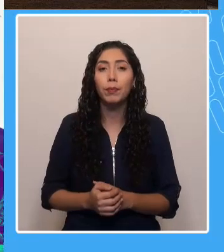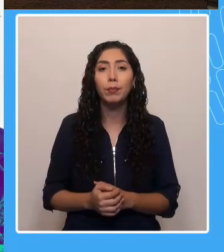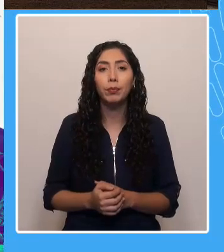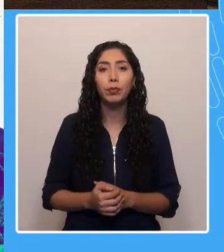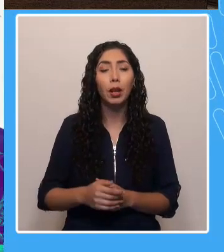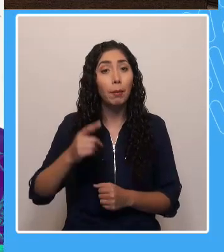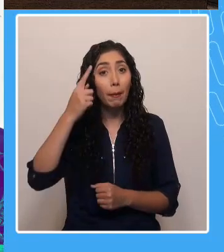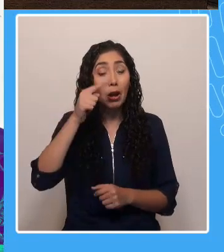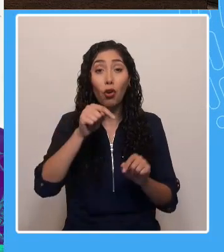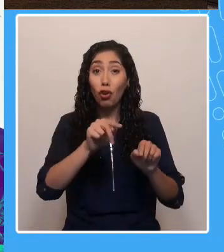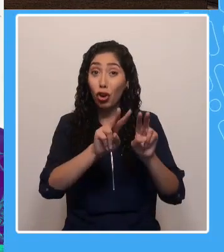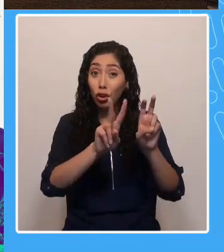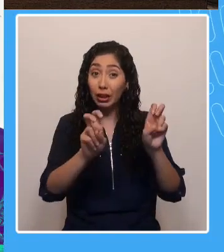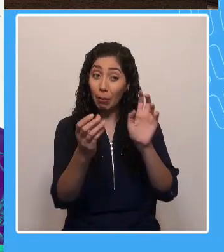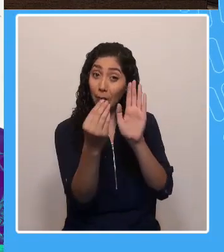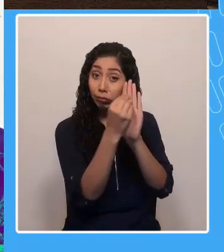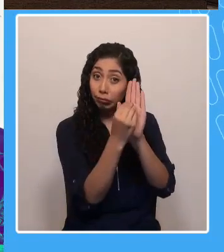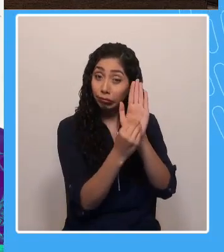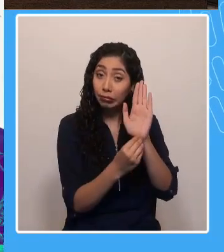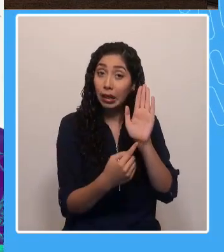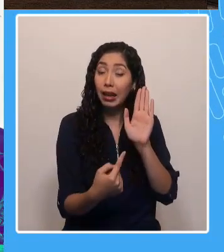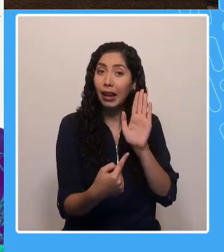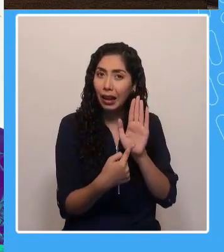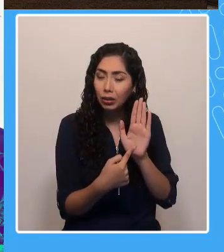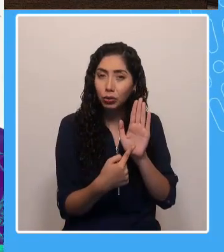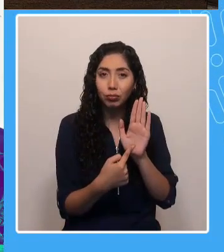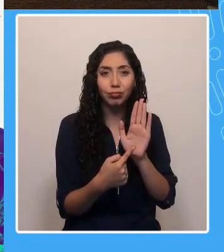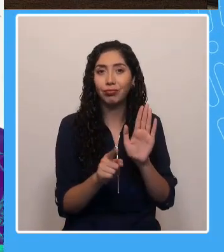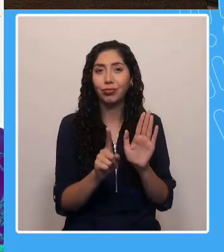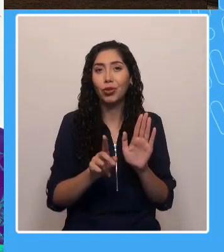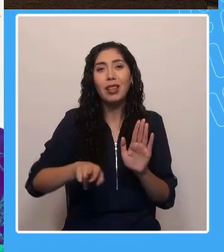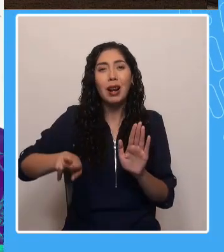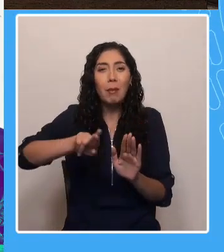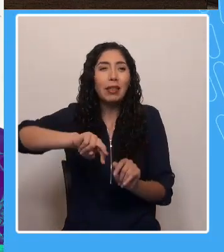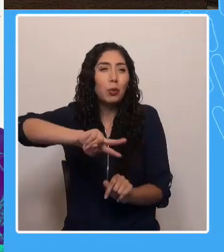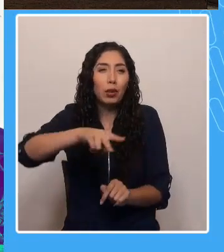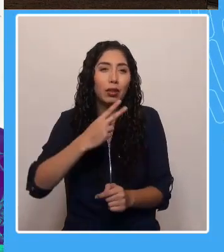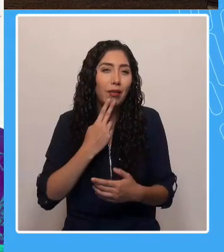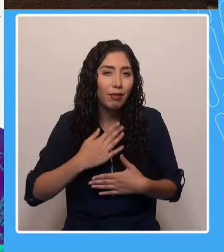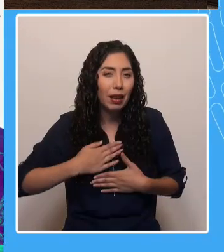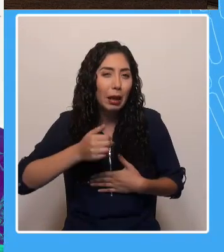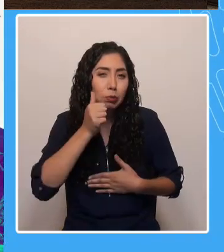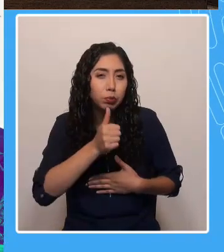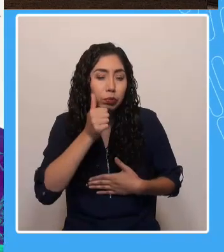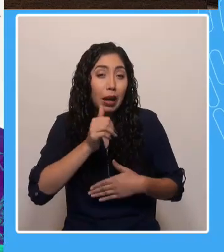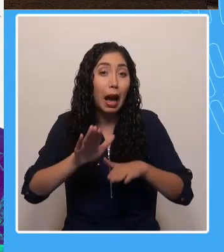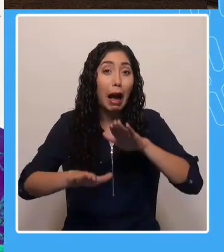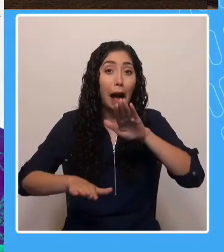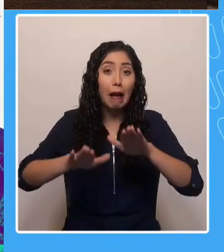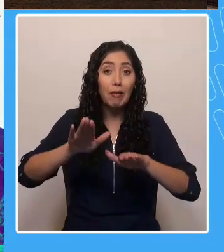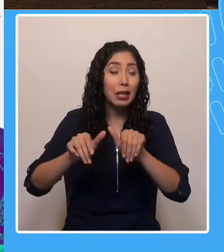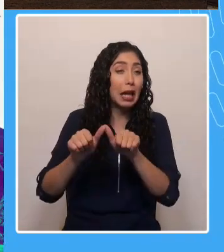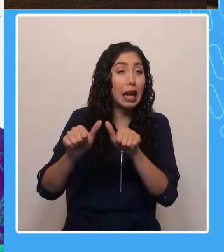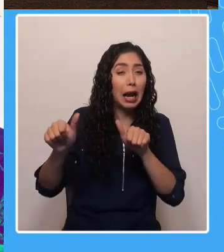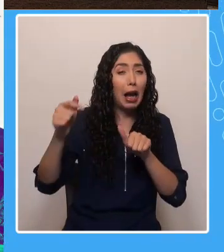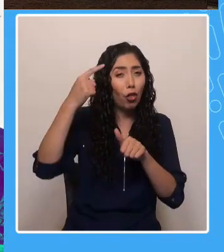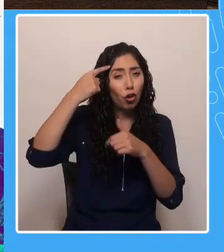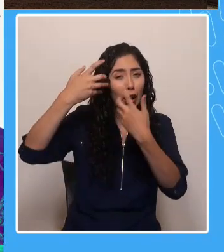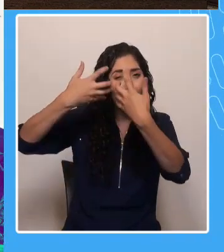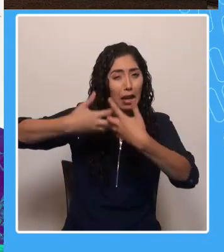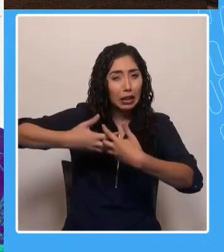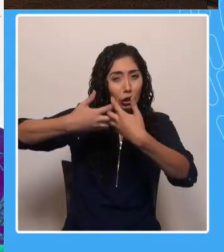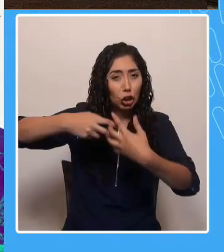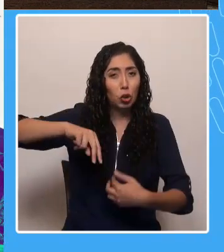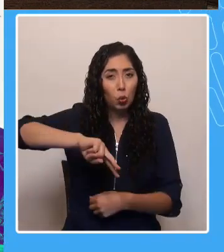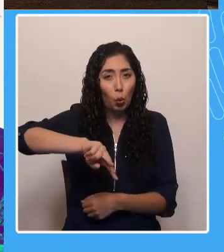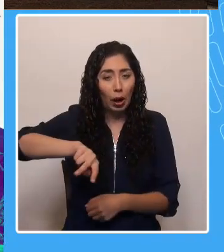estos temas están lejos de nuestro cotidiano y muchas veces alejados de nuestros mundos de reflexión. Son temas